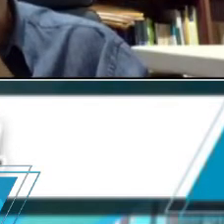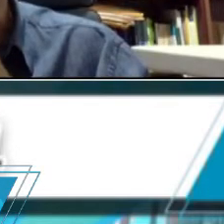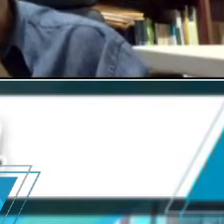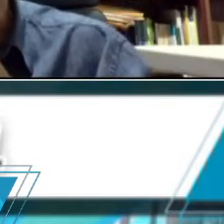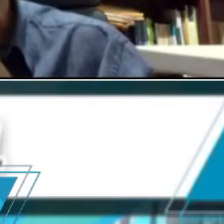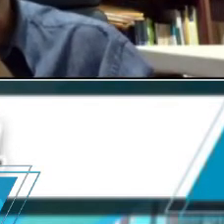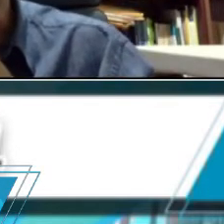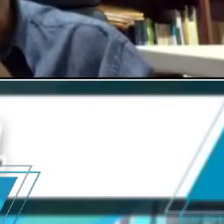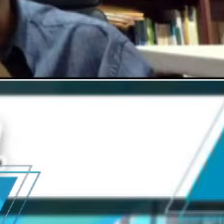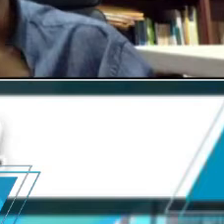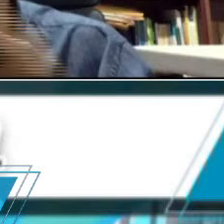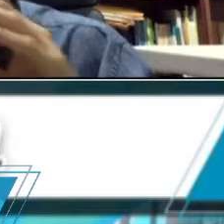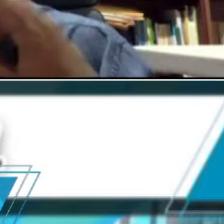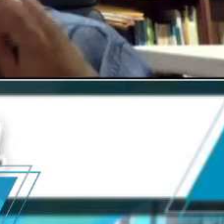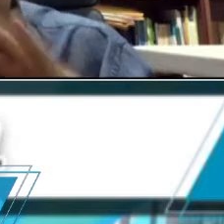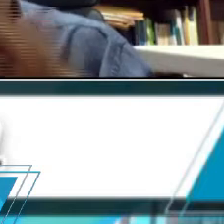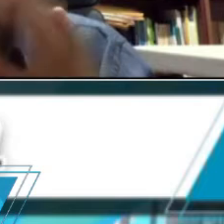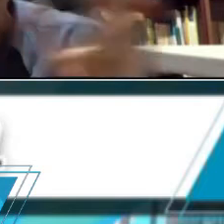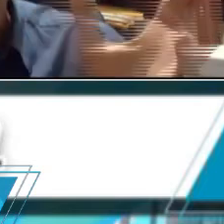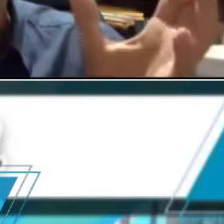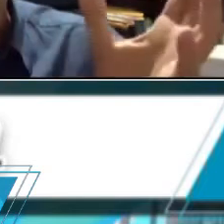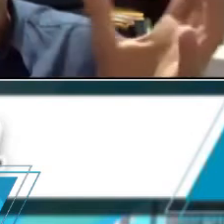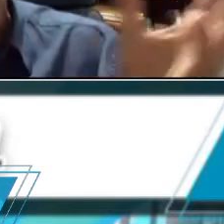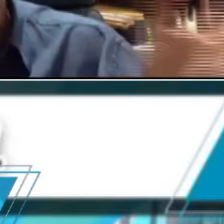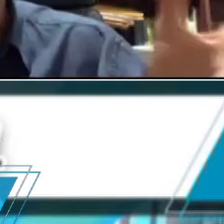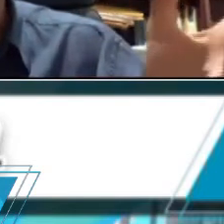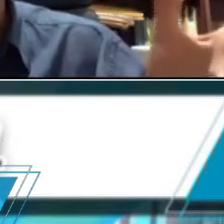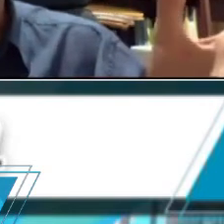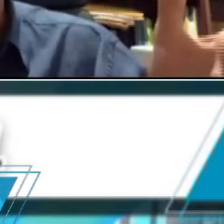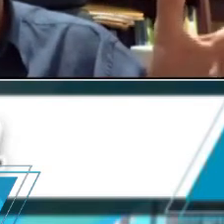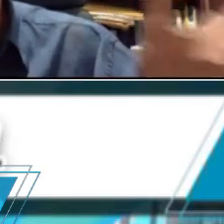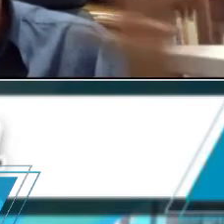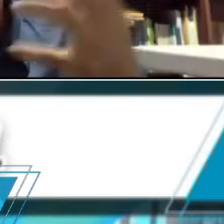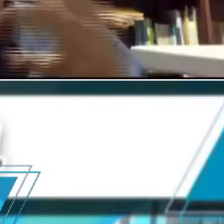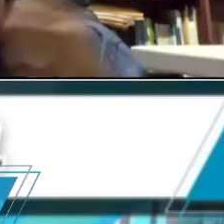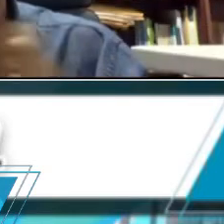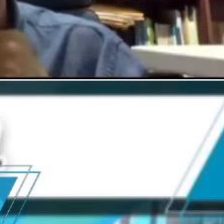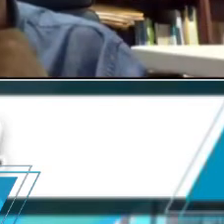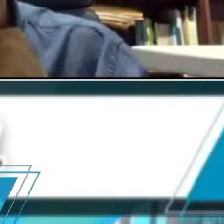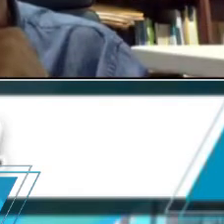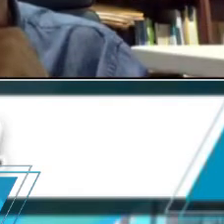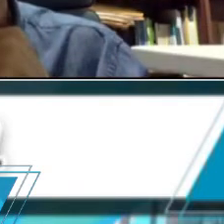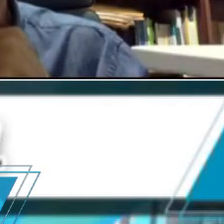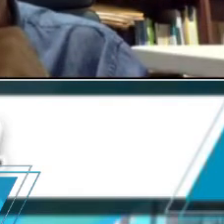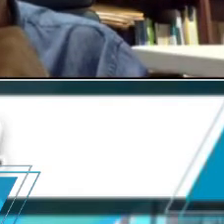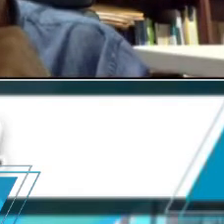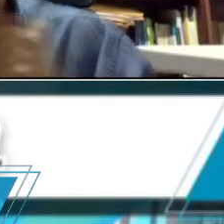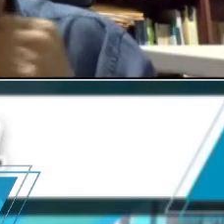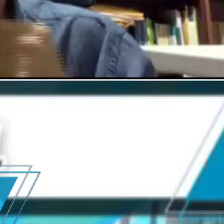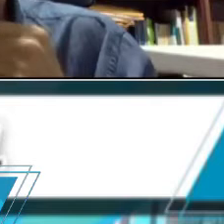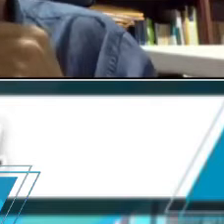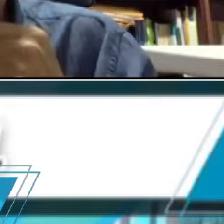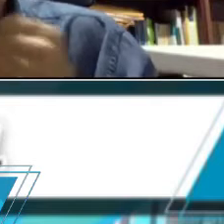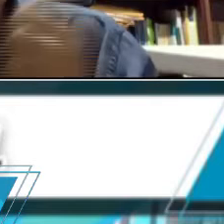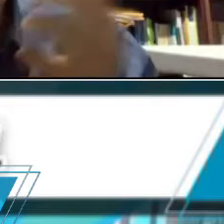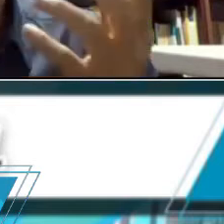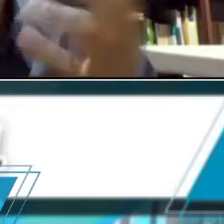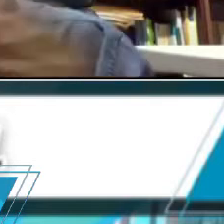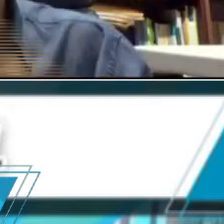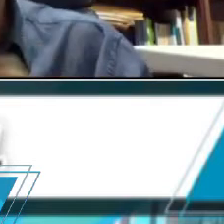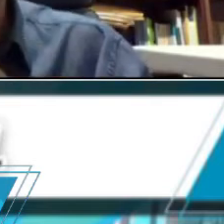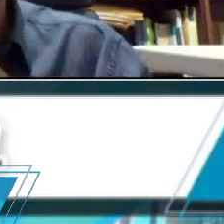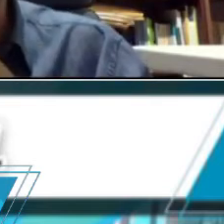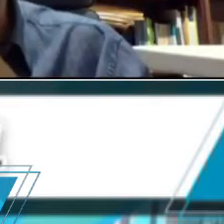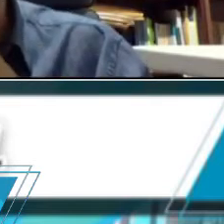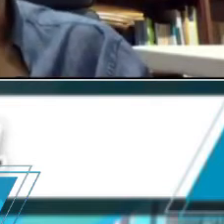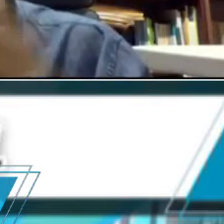así analizando, y no se necesita ser economista para entender que eso va a afectar, y lo que va a suceder es que